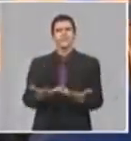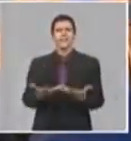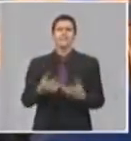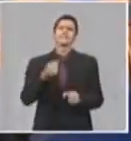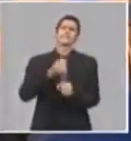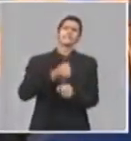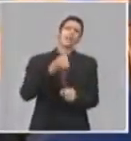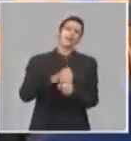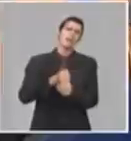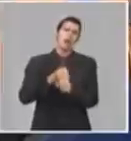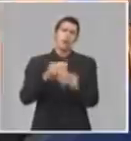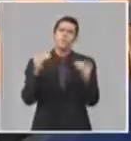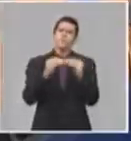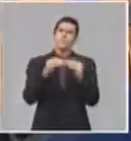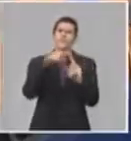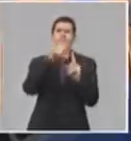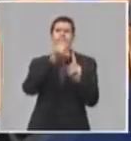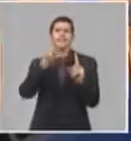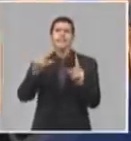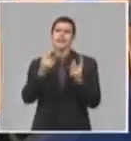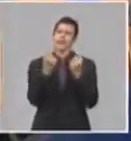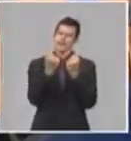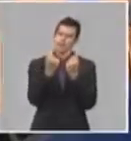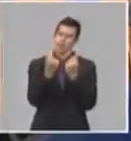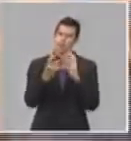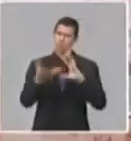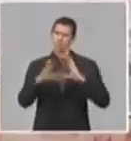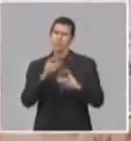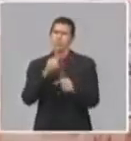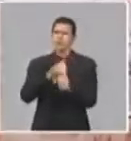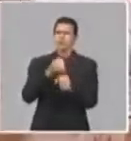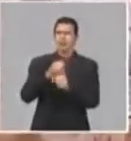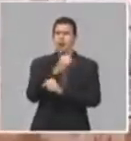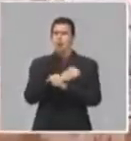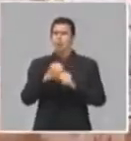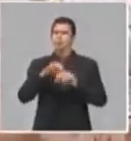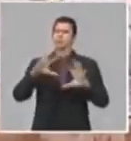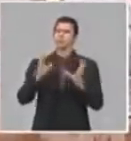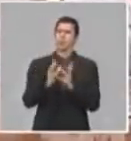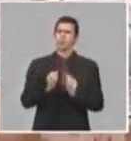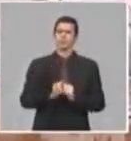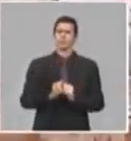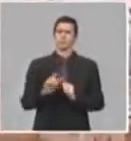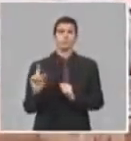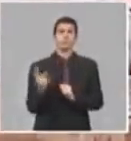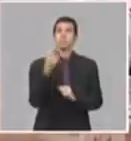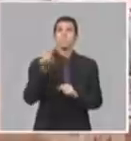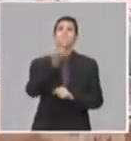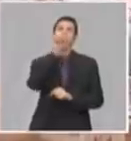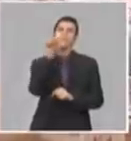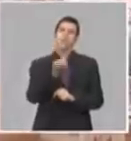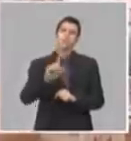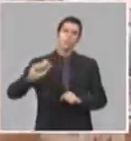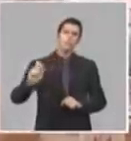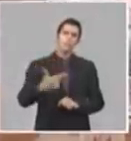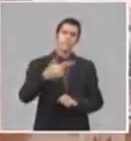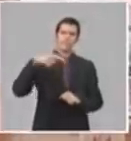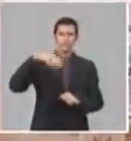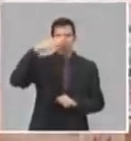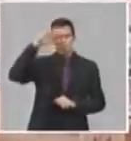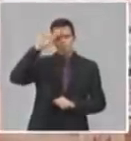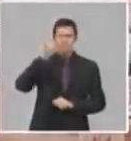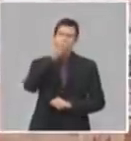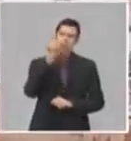nuestro gobierno en la mañana de hoy. Me gustaría comenzar preguntándole al vicepresidente de la República qué importancia tiene esta